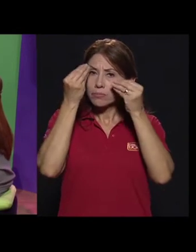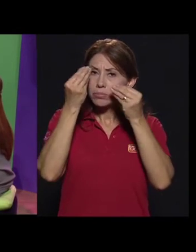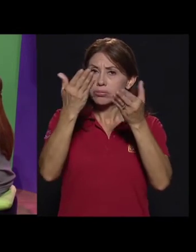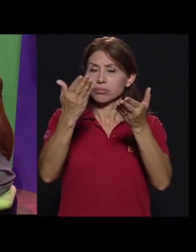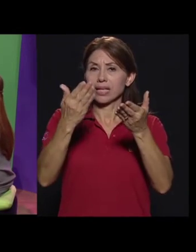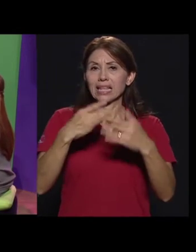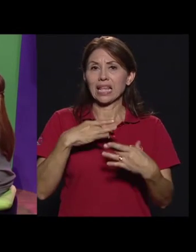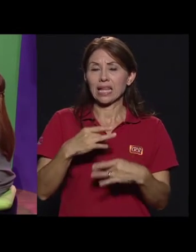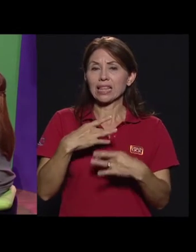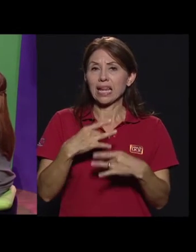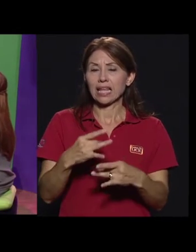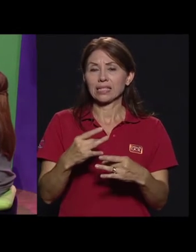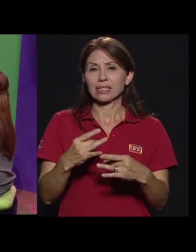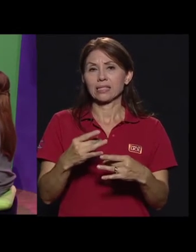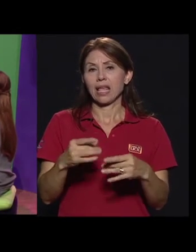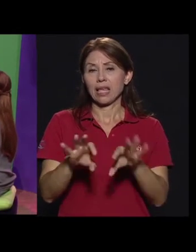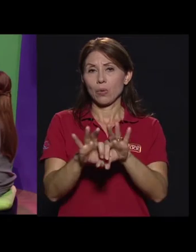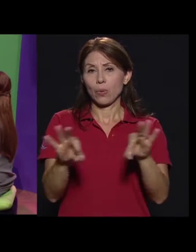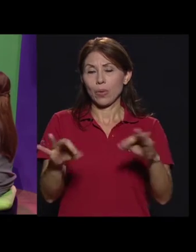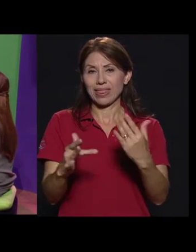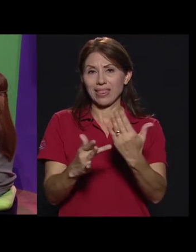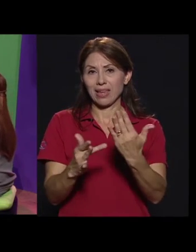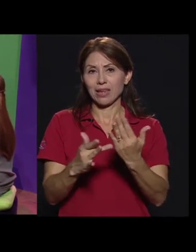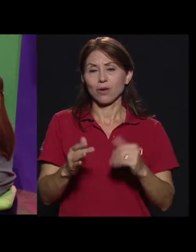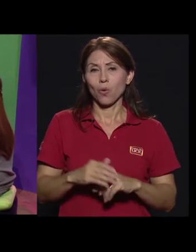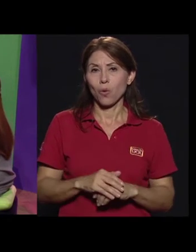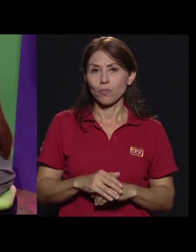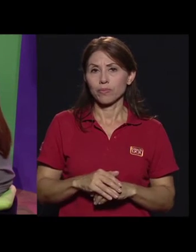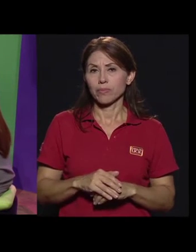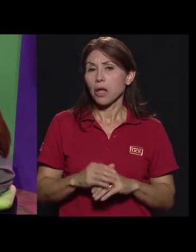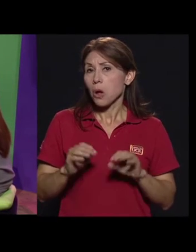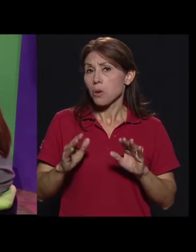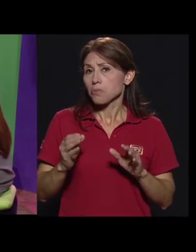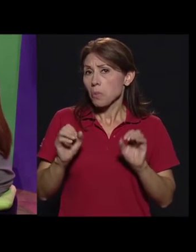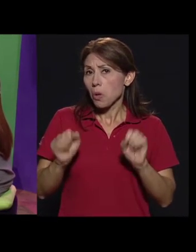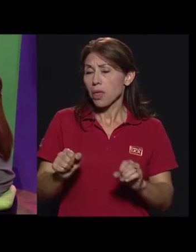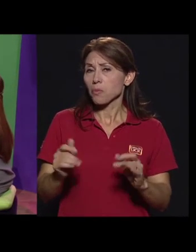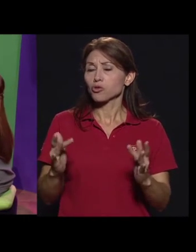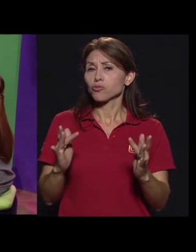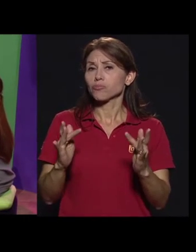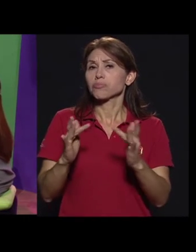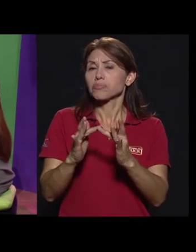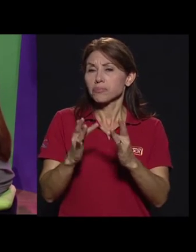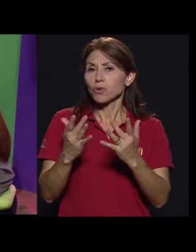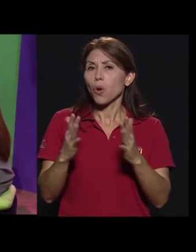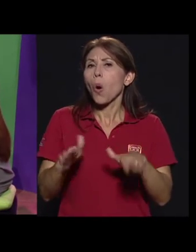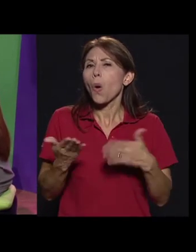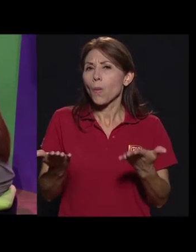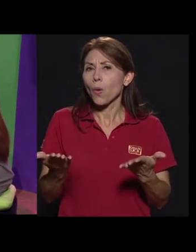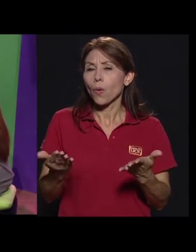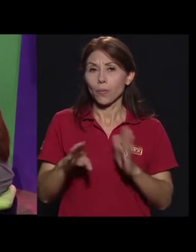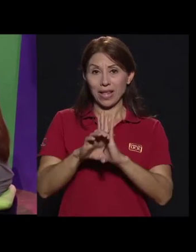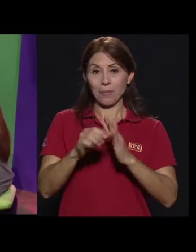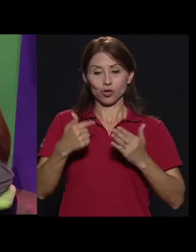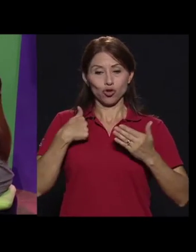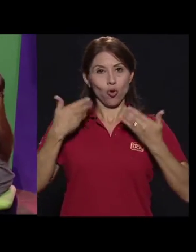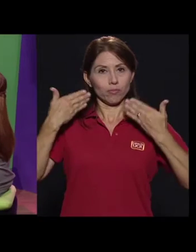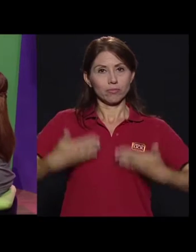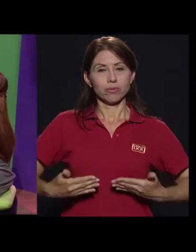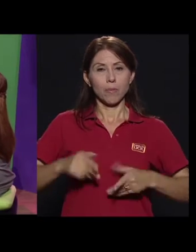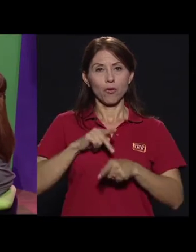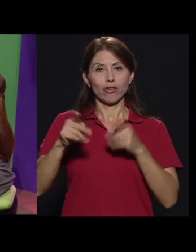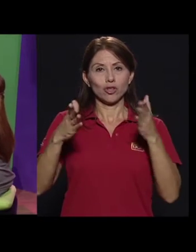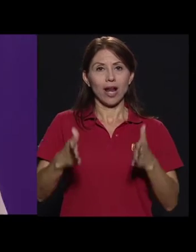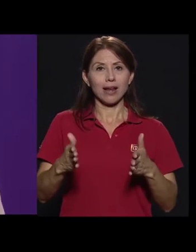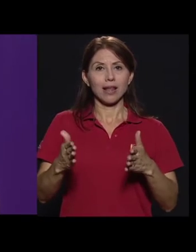interés en el técnico, ¿verdad? Claro. ¿Cómo podríamos también acceder, Michelle, a que ya de una vez, yo profesional, quiero